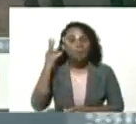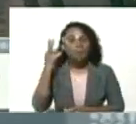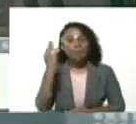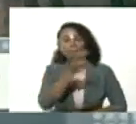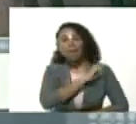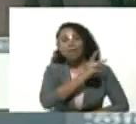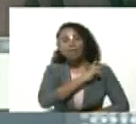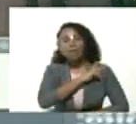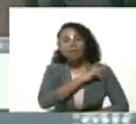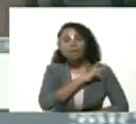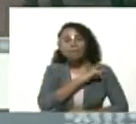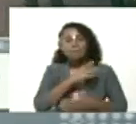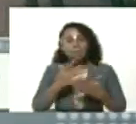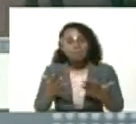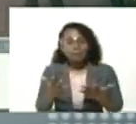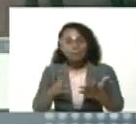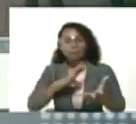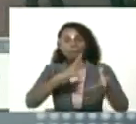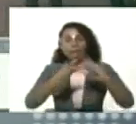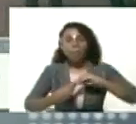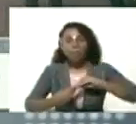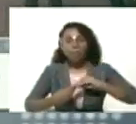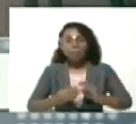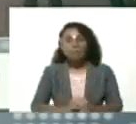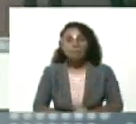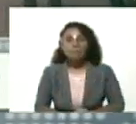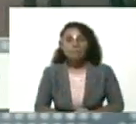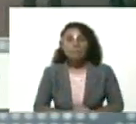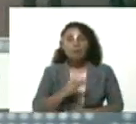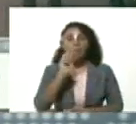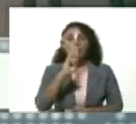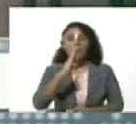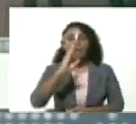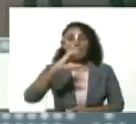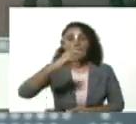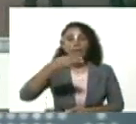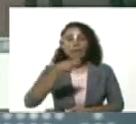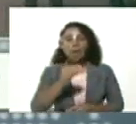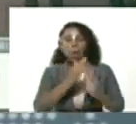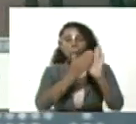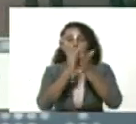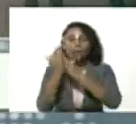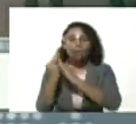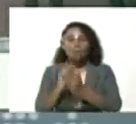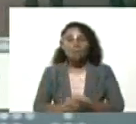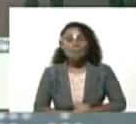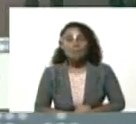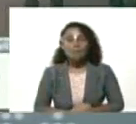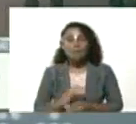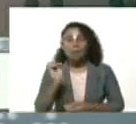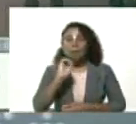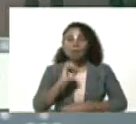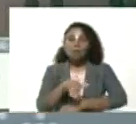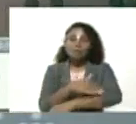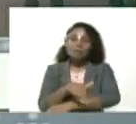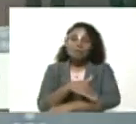de CLAP, VCH, comunidad o calle,